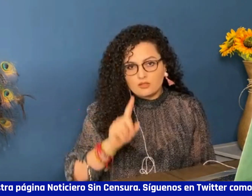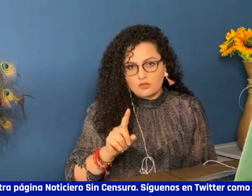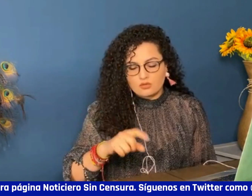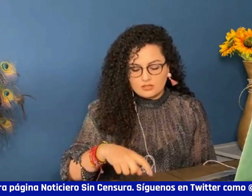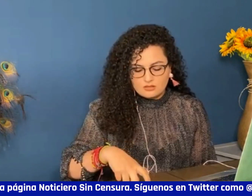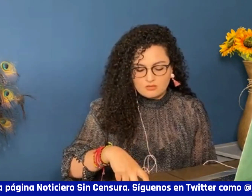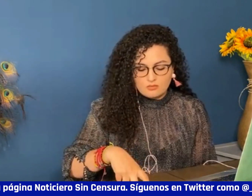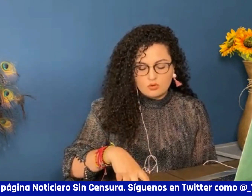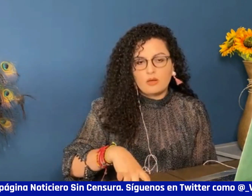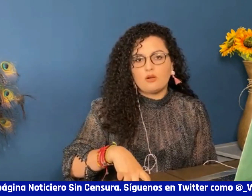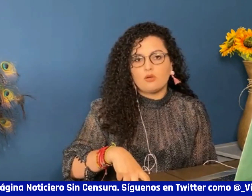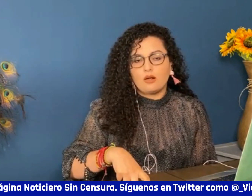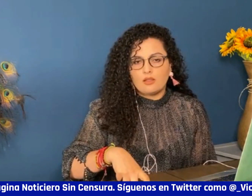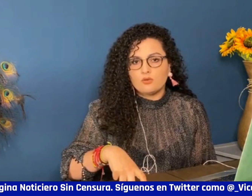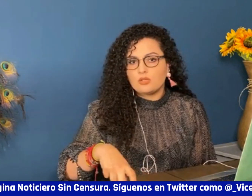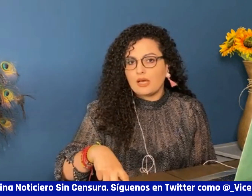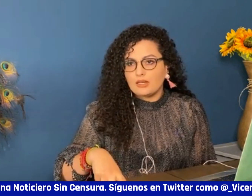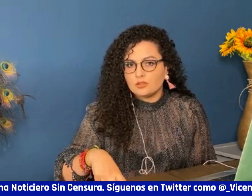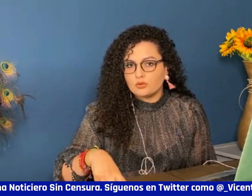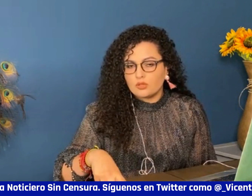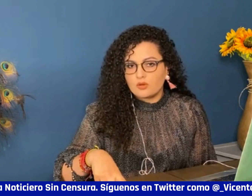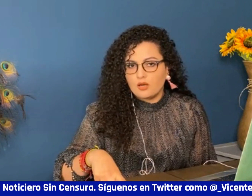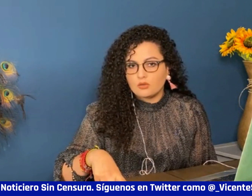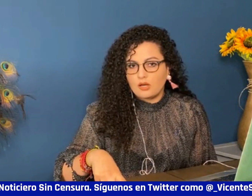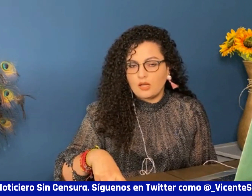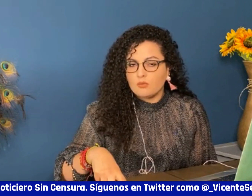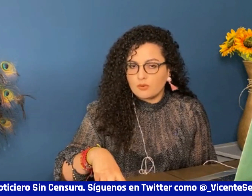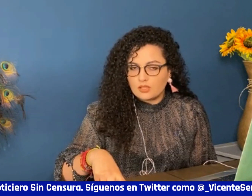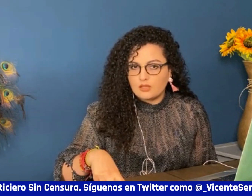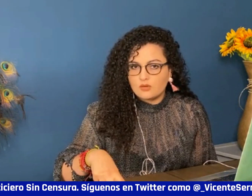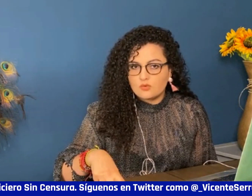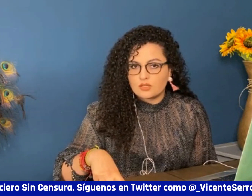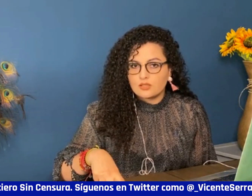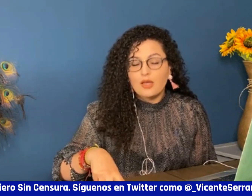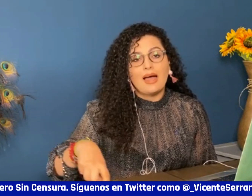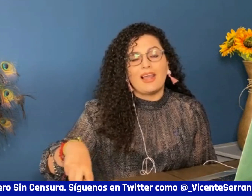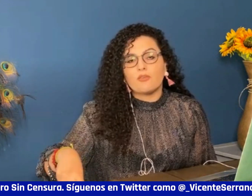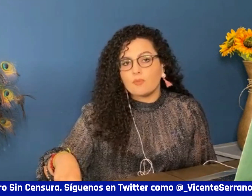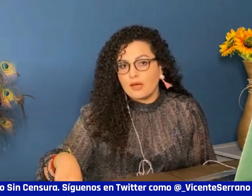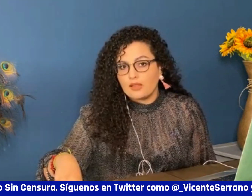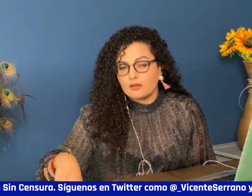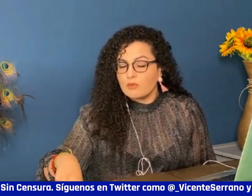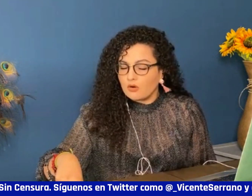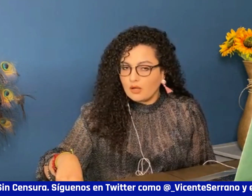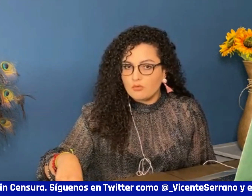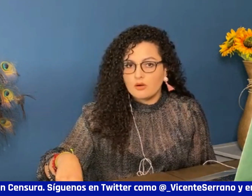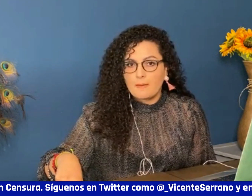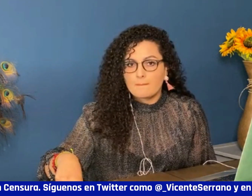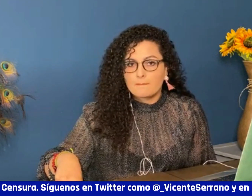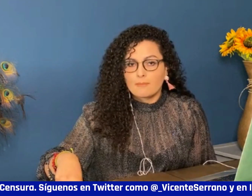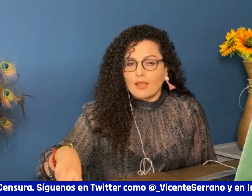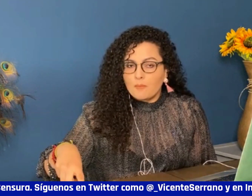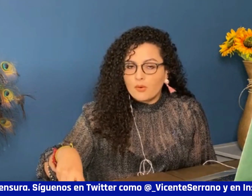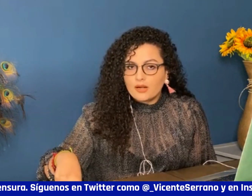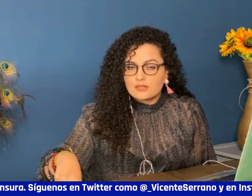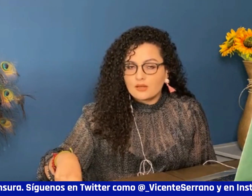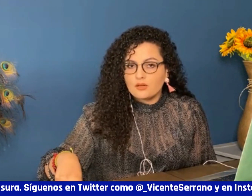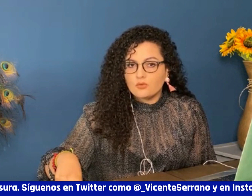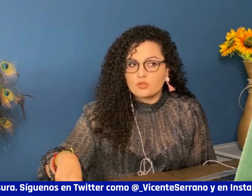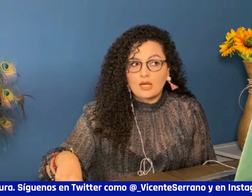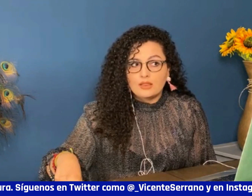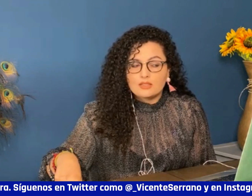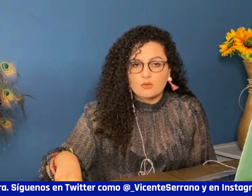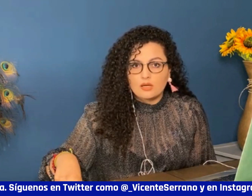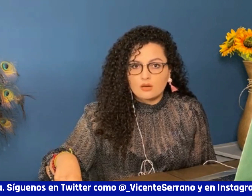Y entonces, súbanlo la denuncia al Instituto Nacional Electoral. Hay un portal de denuncias. A la FEPADE, mejor aún. Pueden hacer